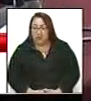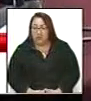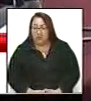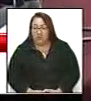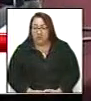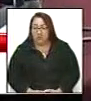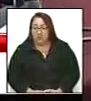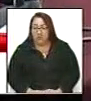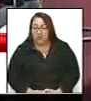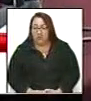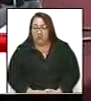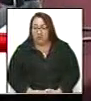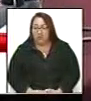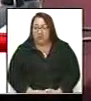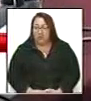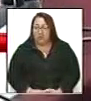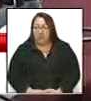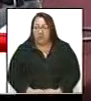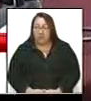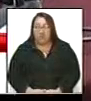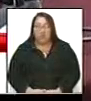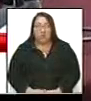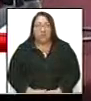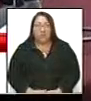diapositivas? Autorizado.